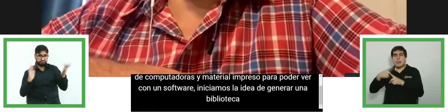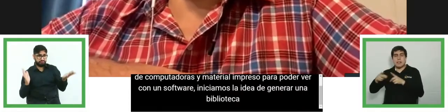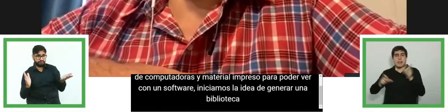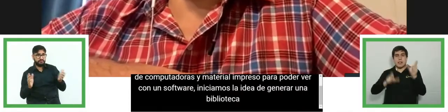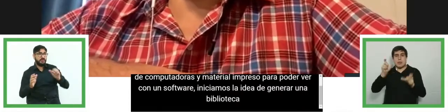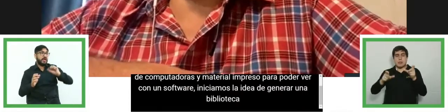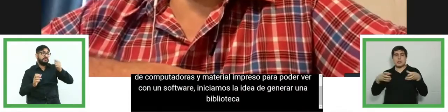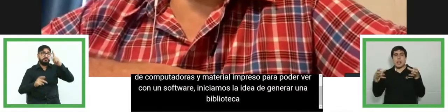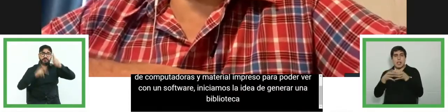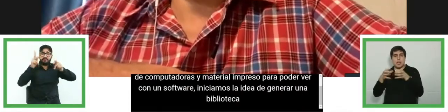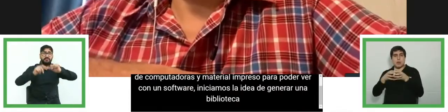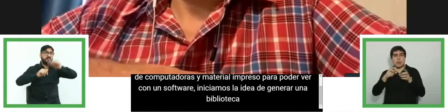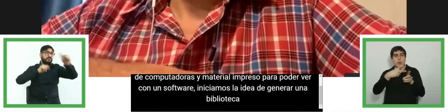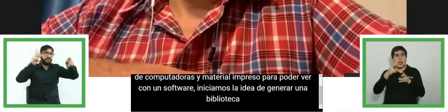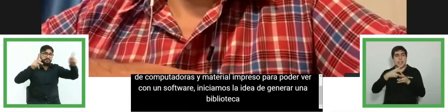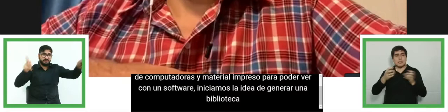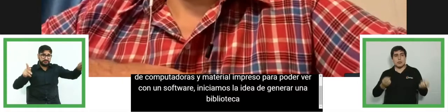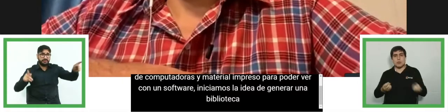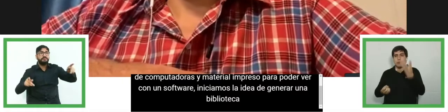personas y organizaciones digitalizan,